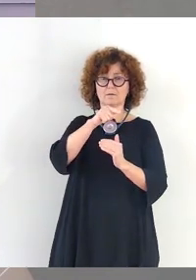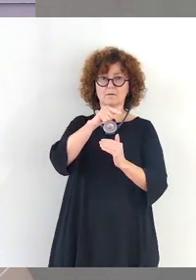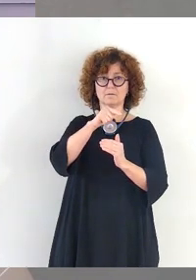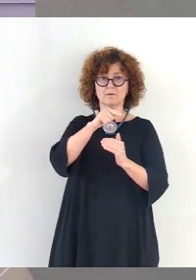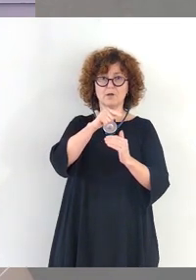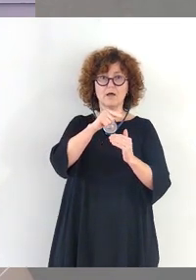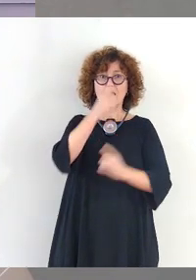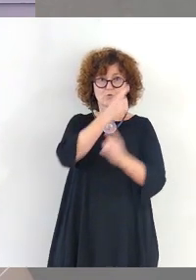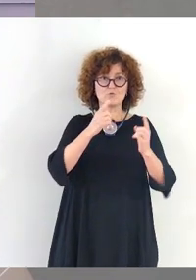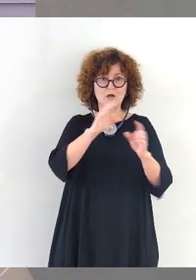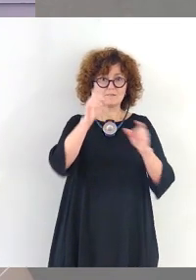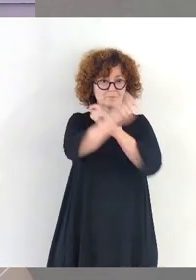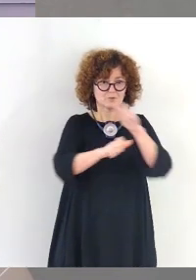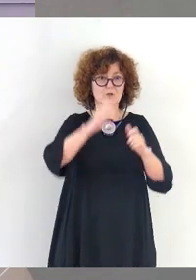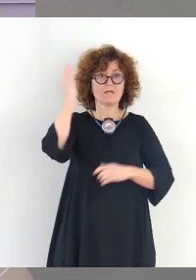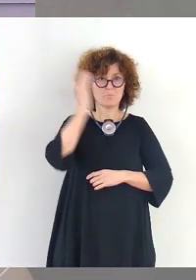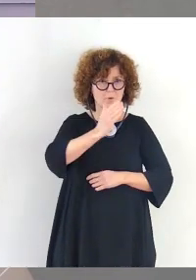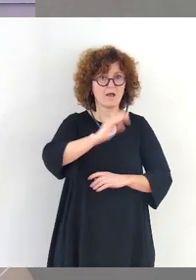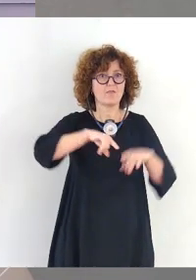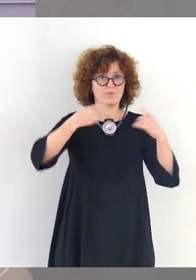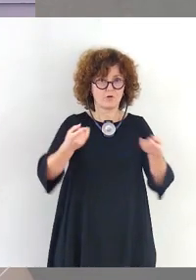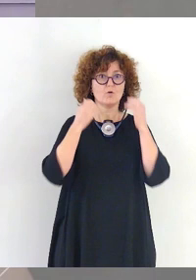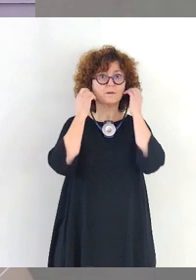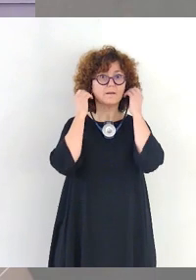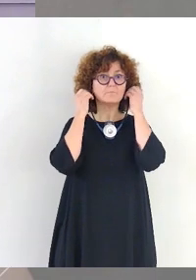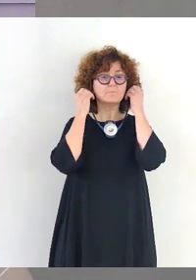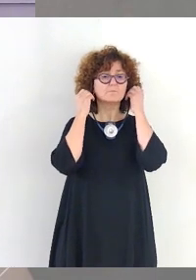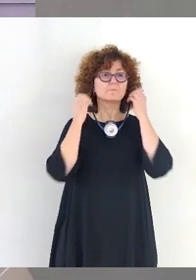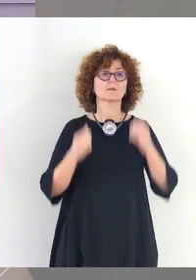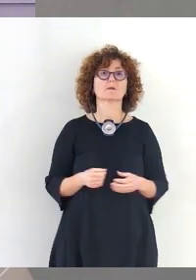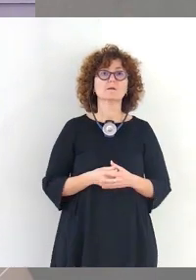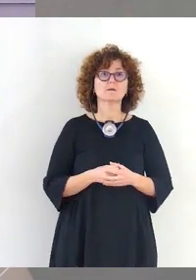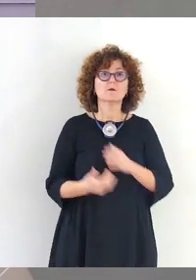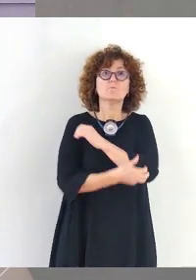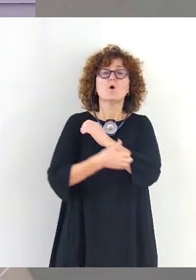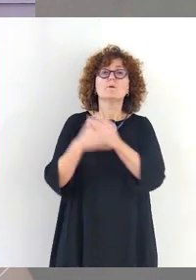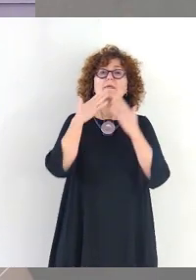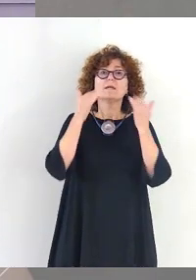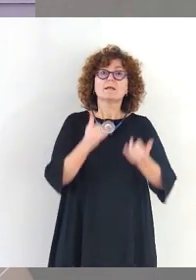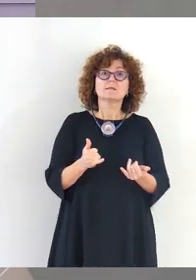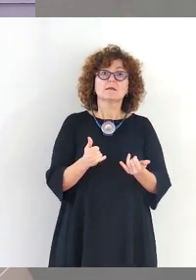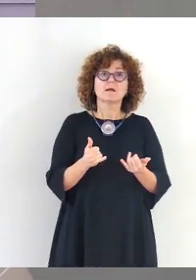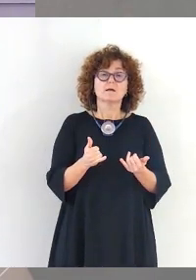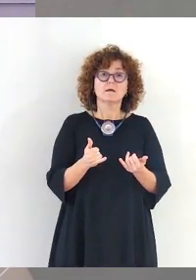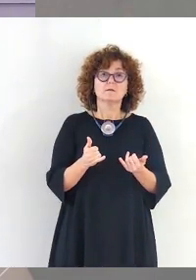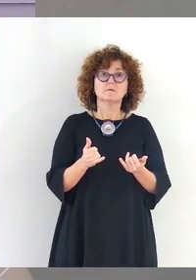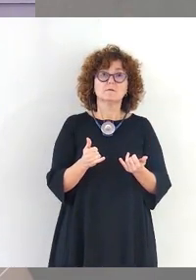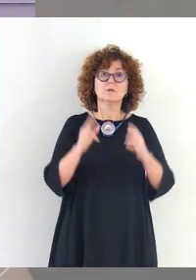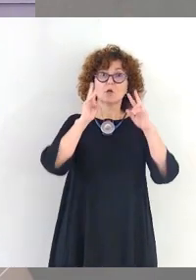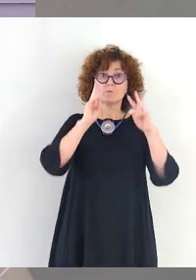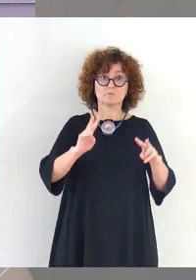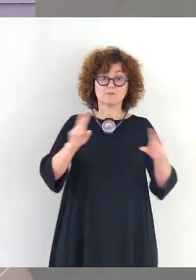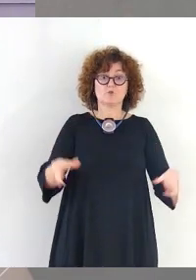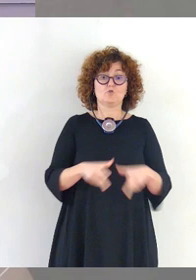pobreza energética por lo que hemos visto en todas las sociedades en los que hemos